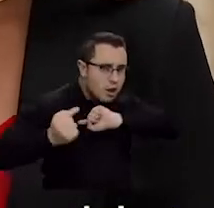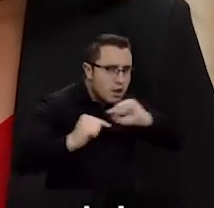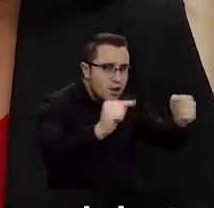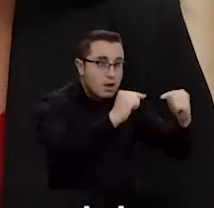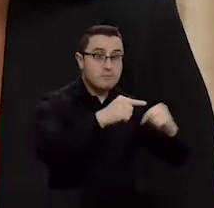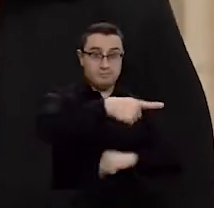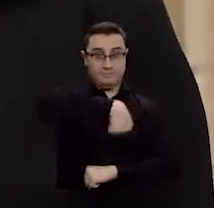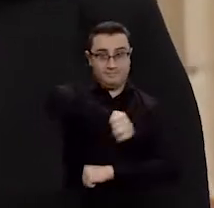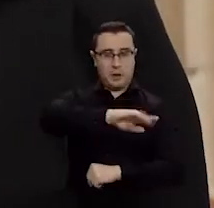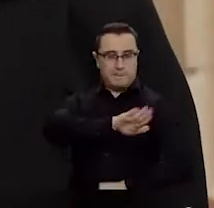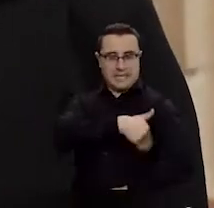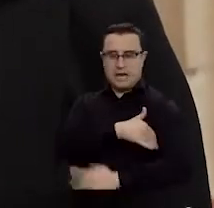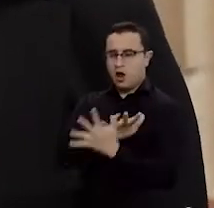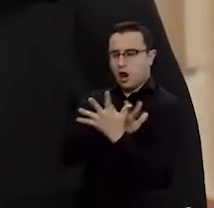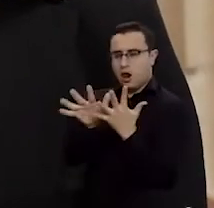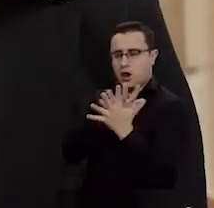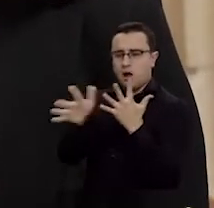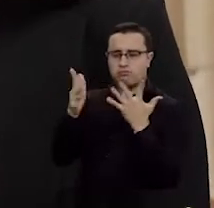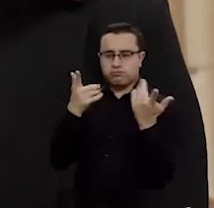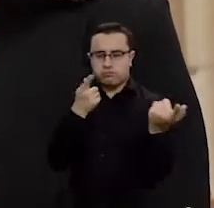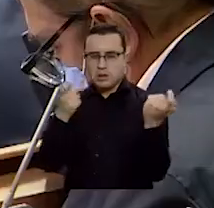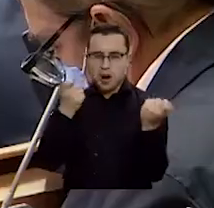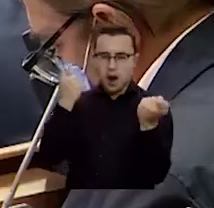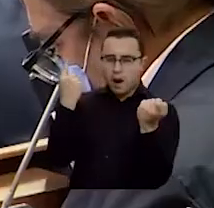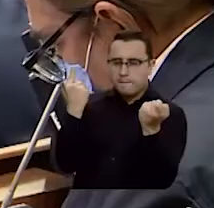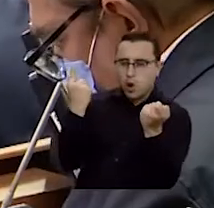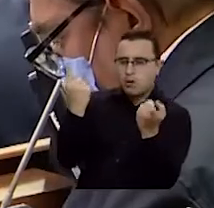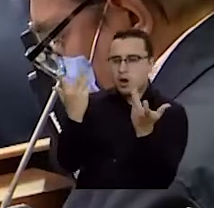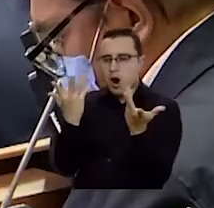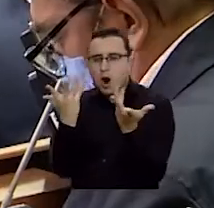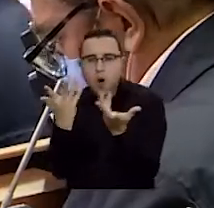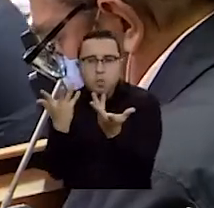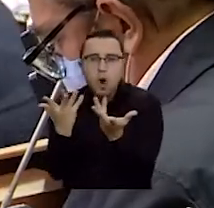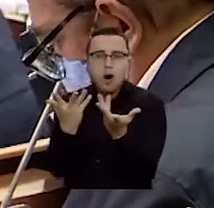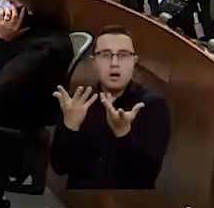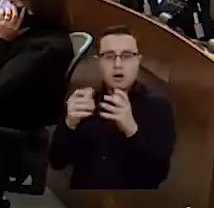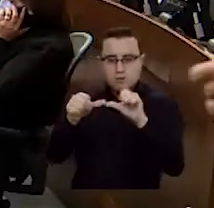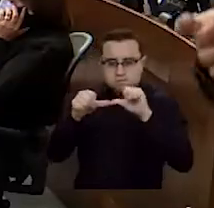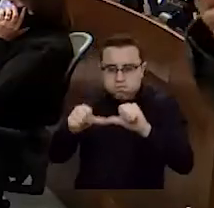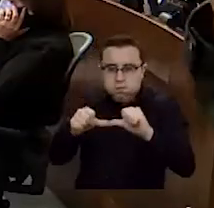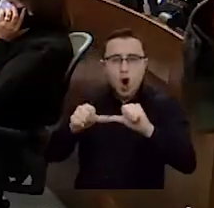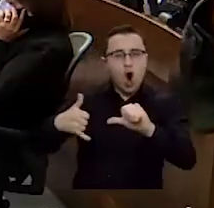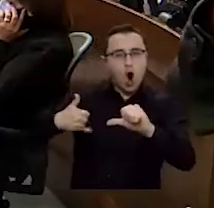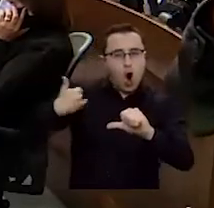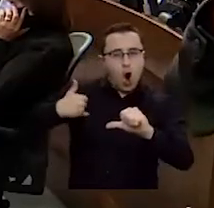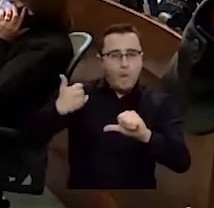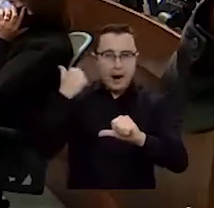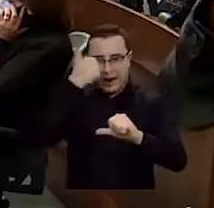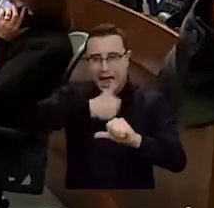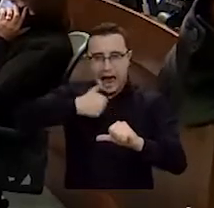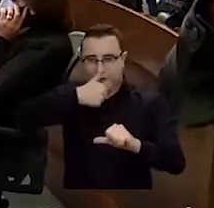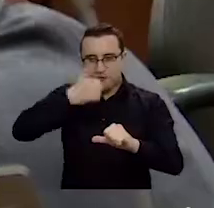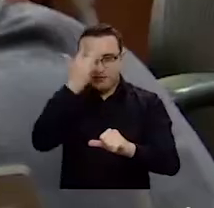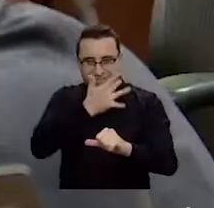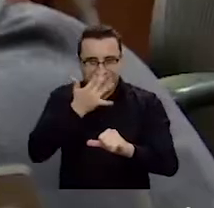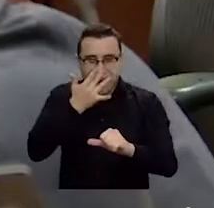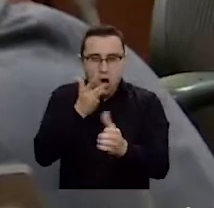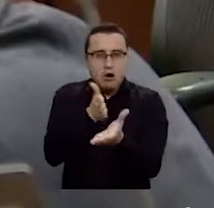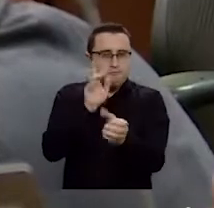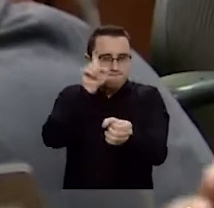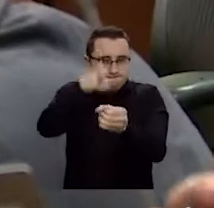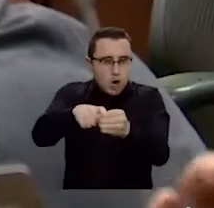rindieron un informe sobre las estrategias políticas frente a la permanencia de los jóvenes afros dentro de